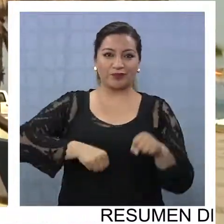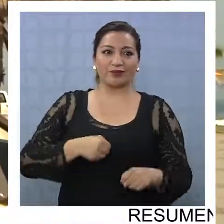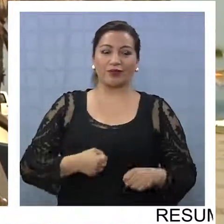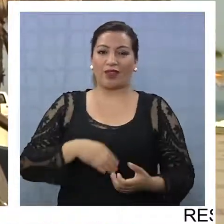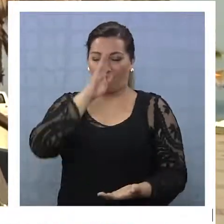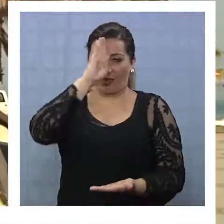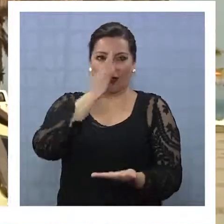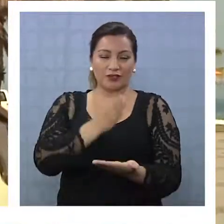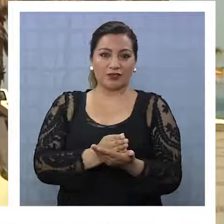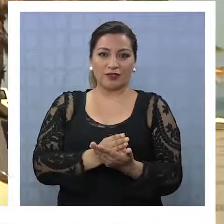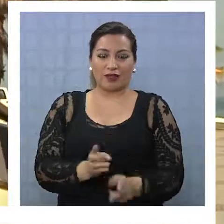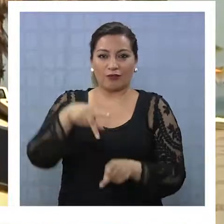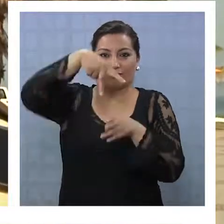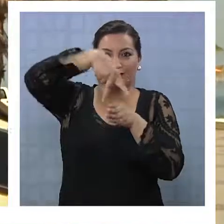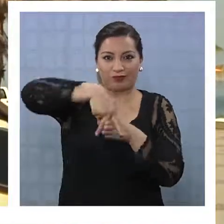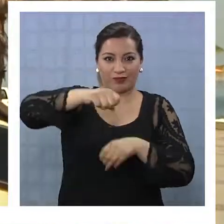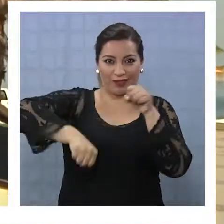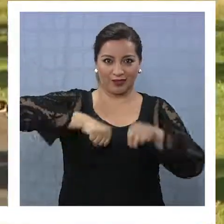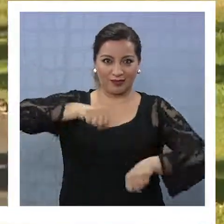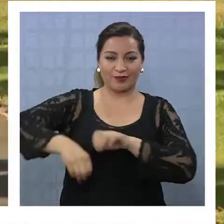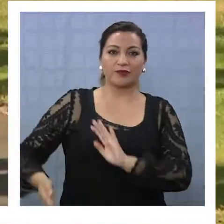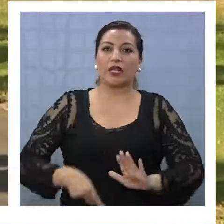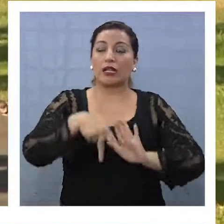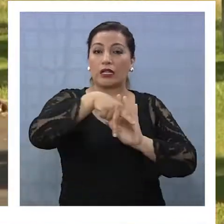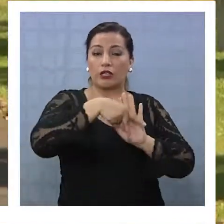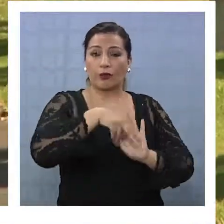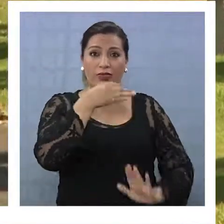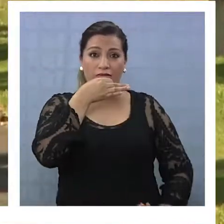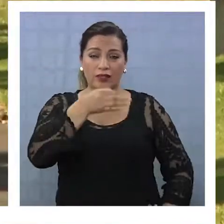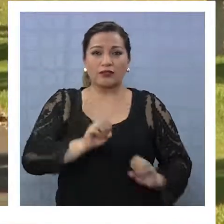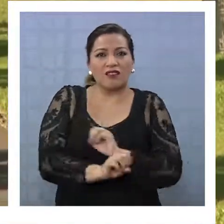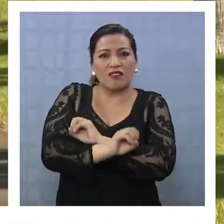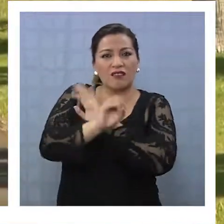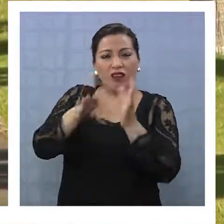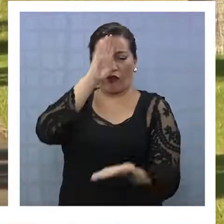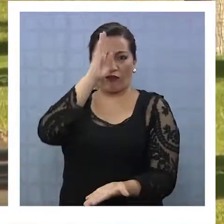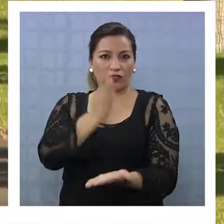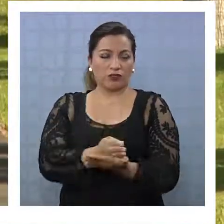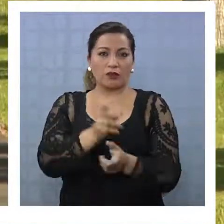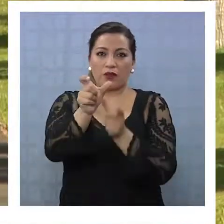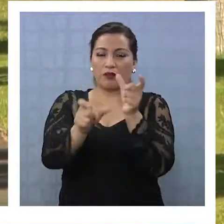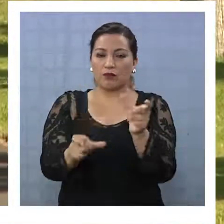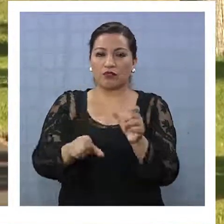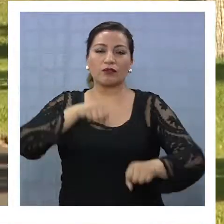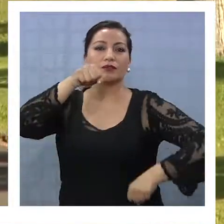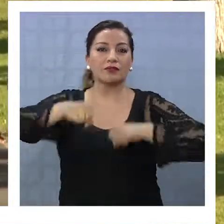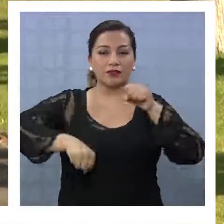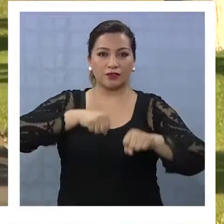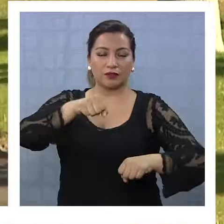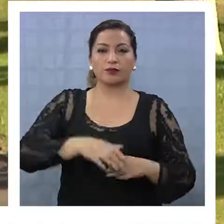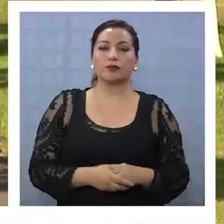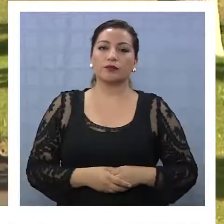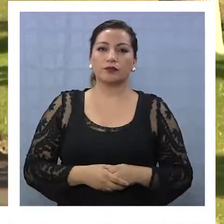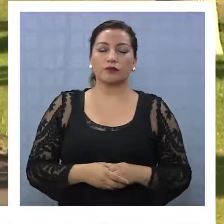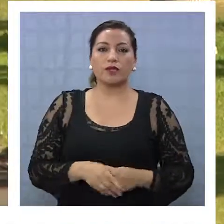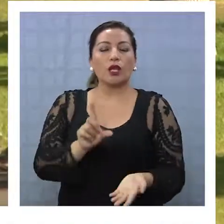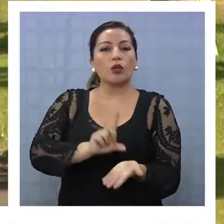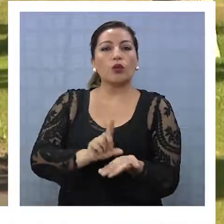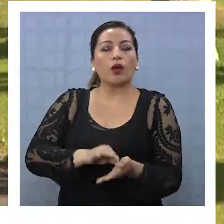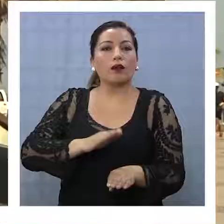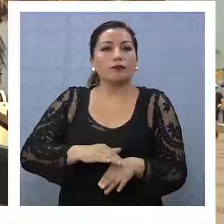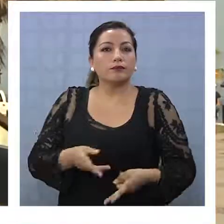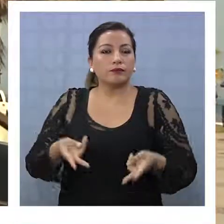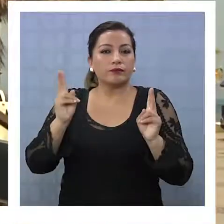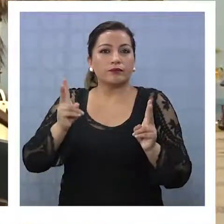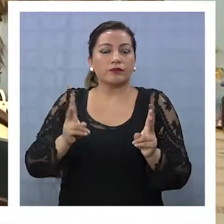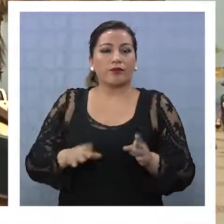hora de tomar la decisión de subirse a una bicicleta. La normativa establece claras obligaciones para los ciclistas en la vía. Transitar por los